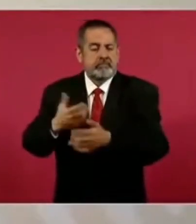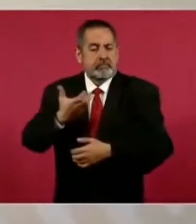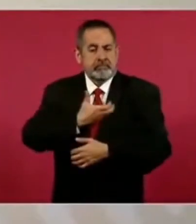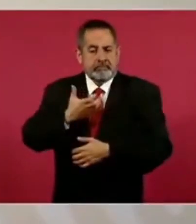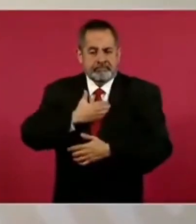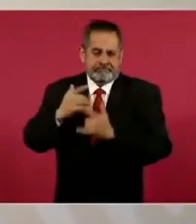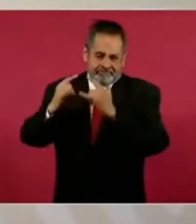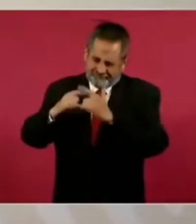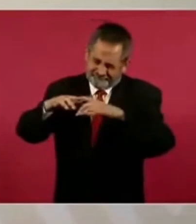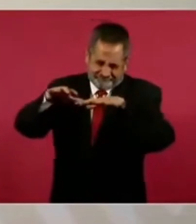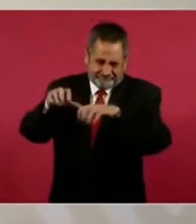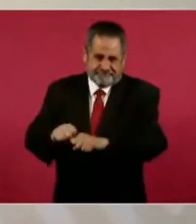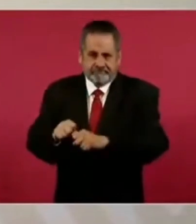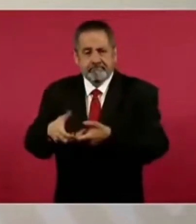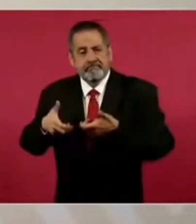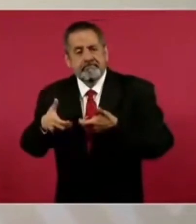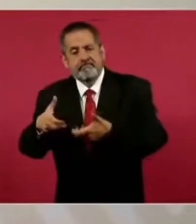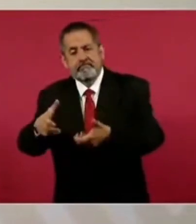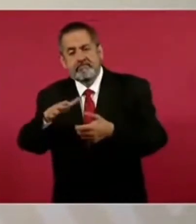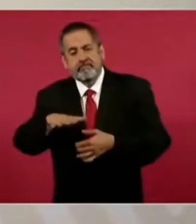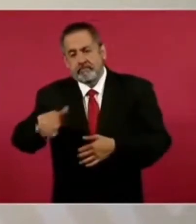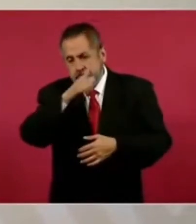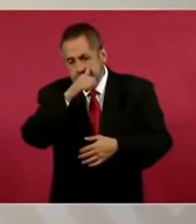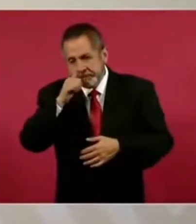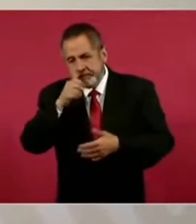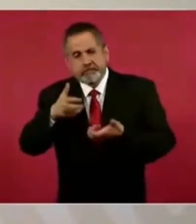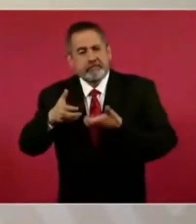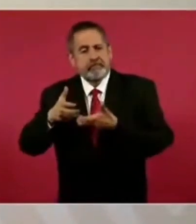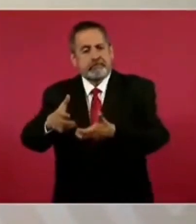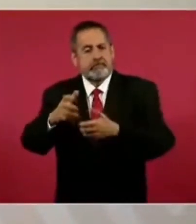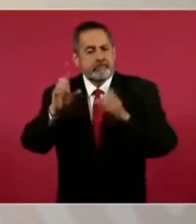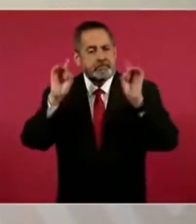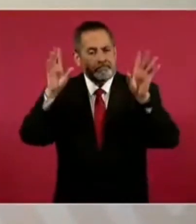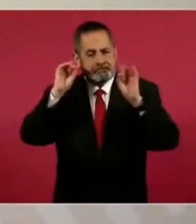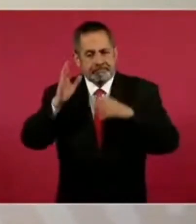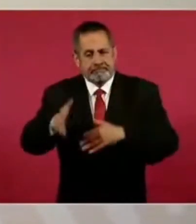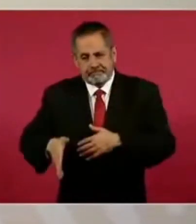y en Juárez y en Paseo de la Reforma, no, pues